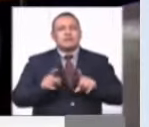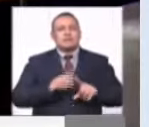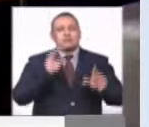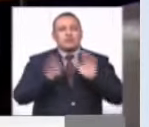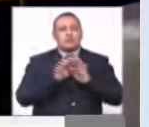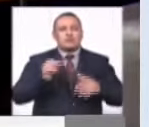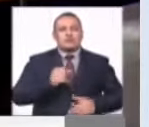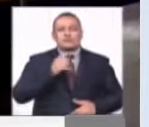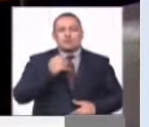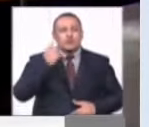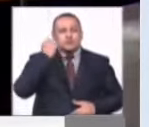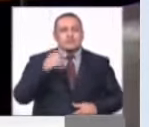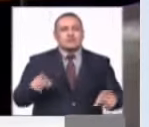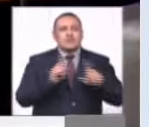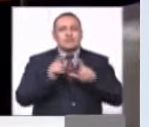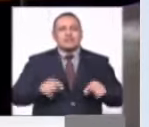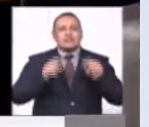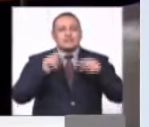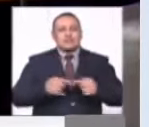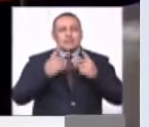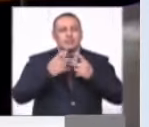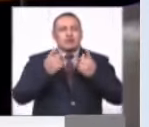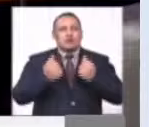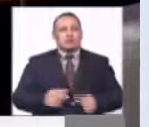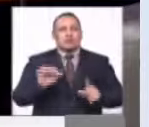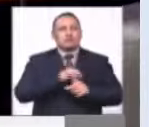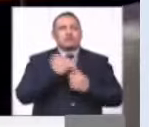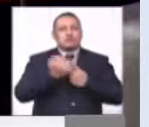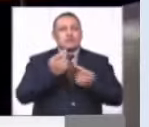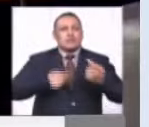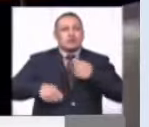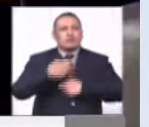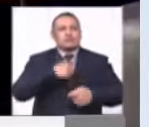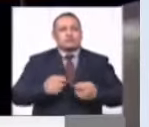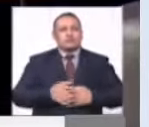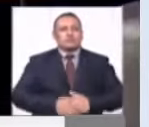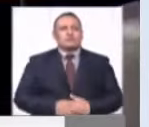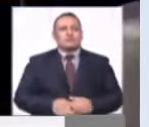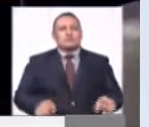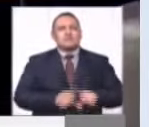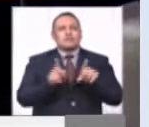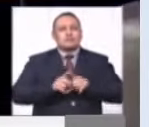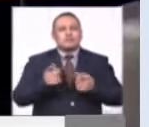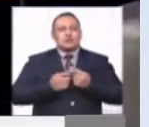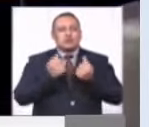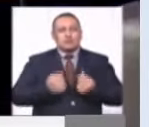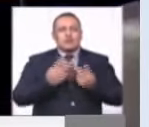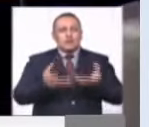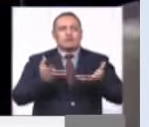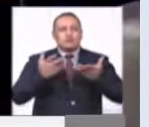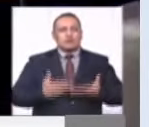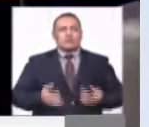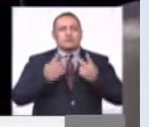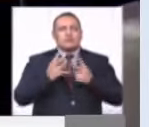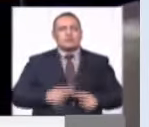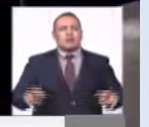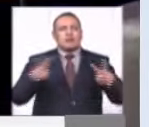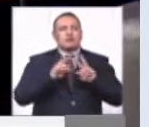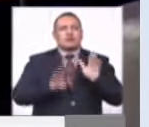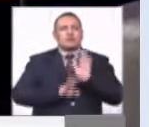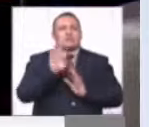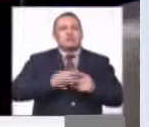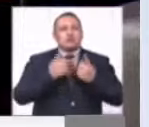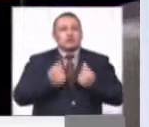así le cueste mucho entender, se debe a la economía social de mercado, y esa economía es la que nos da riqueza,